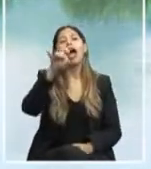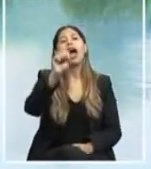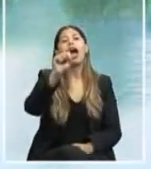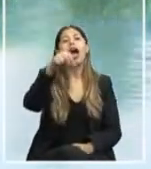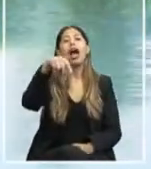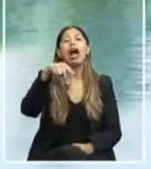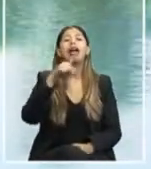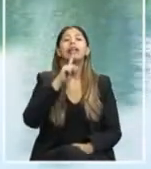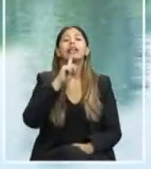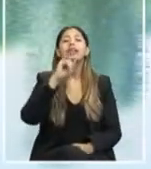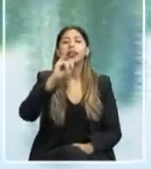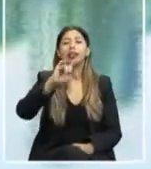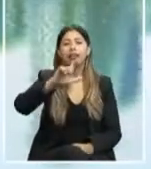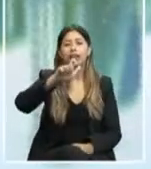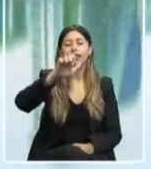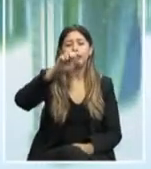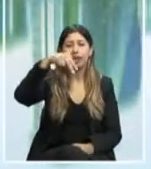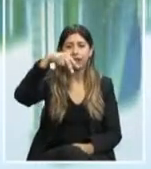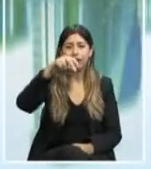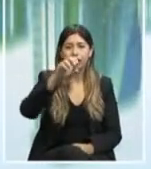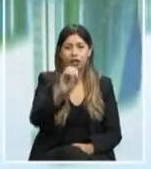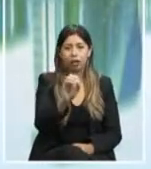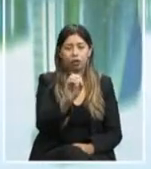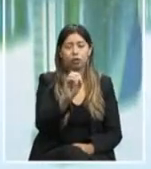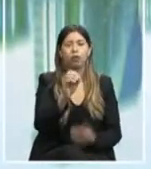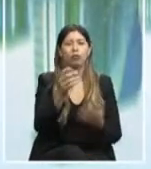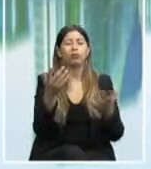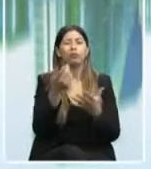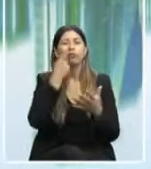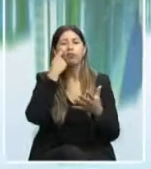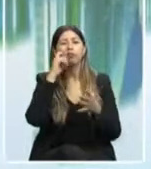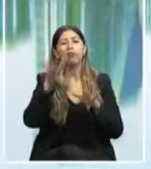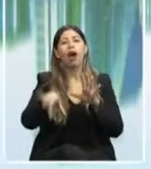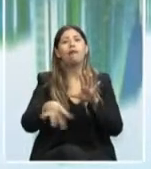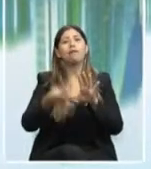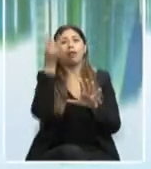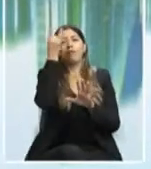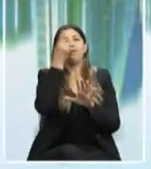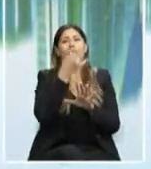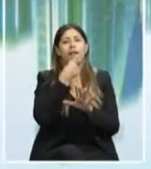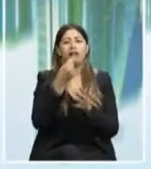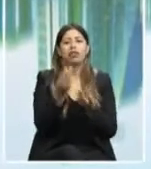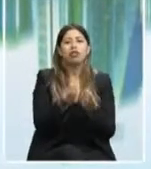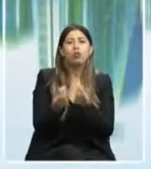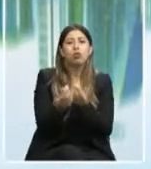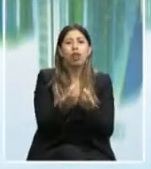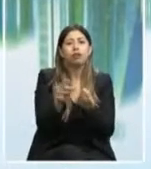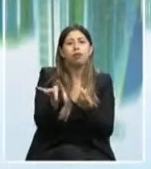esta presentación, es primero querer decirles